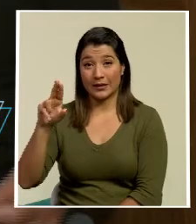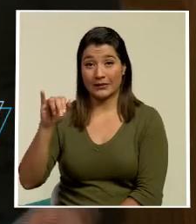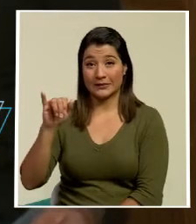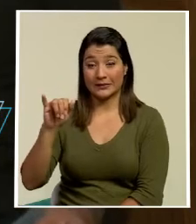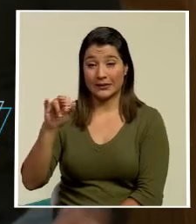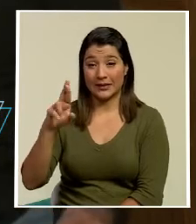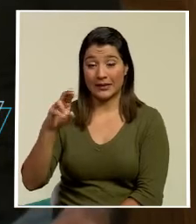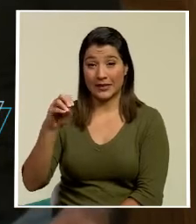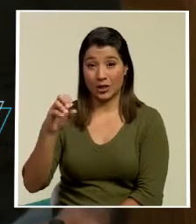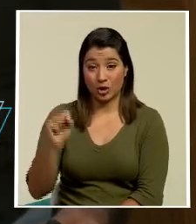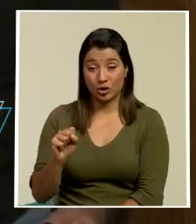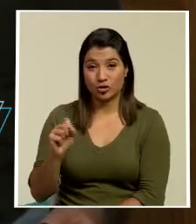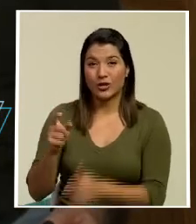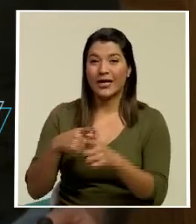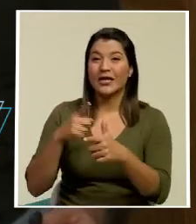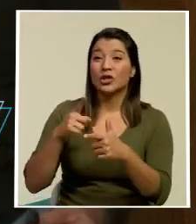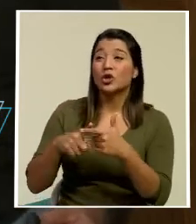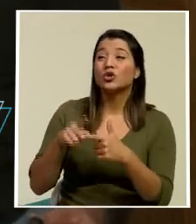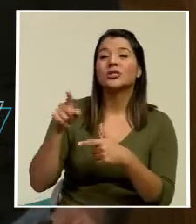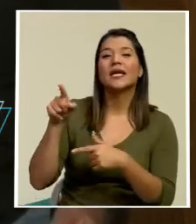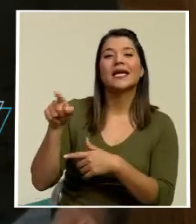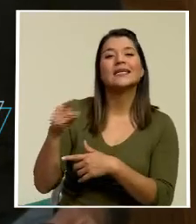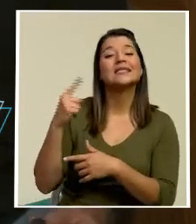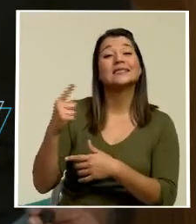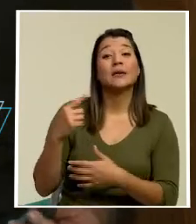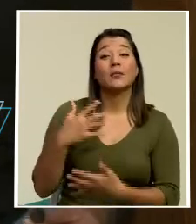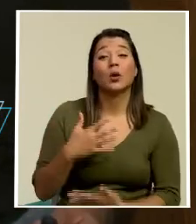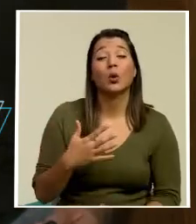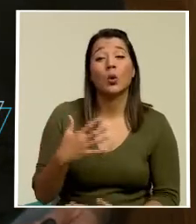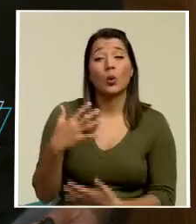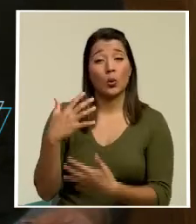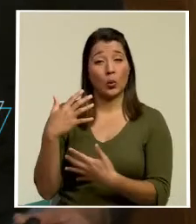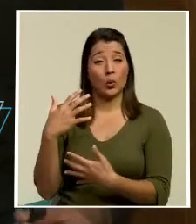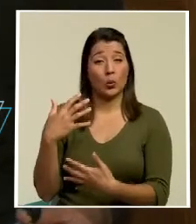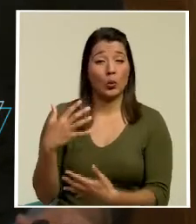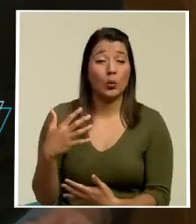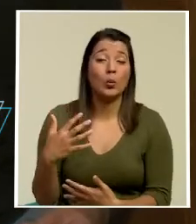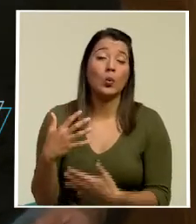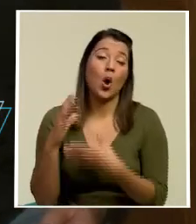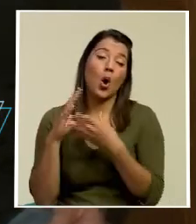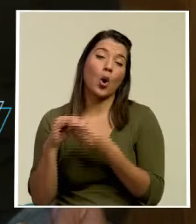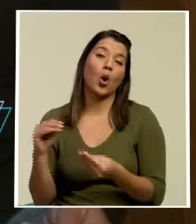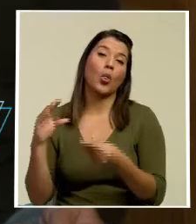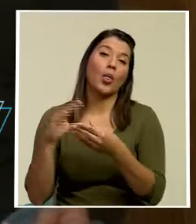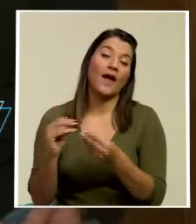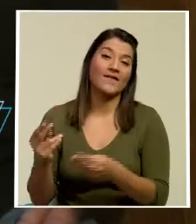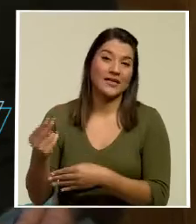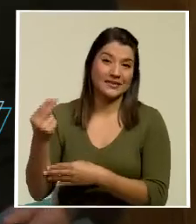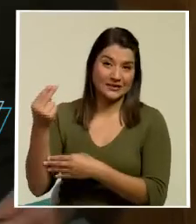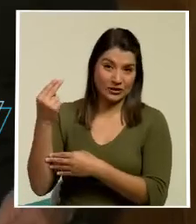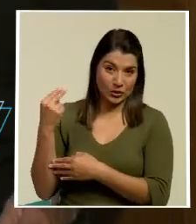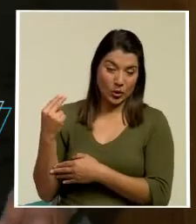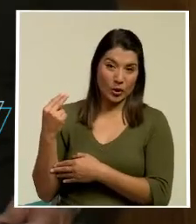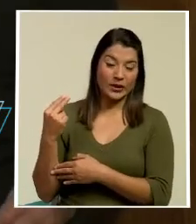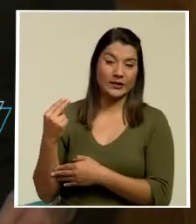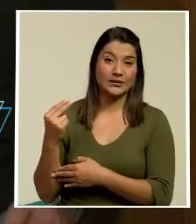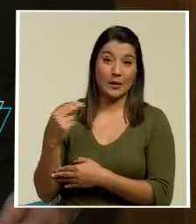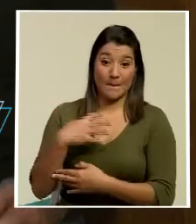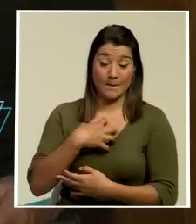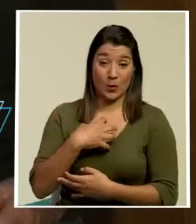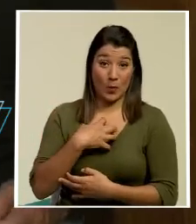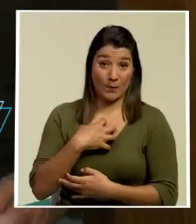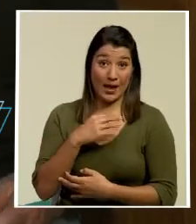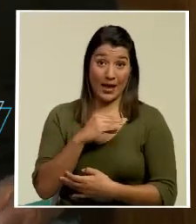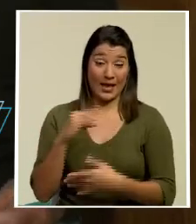ella, ella me dormía en su mecedora mientras yo la escuchaba contar sus anécdotas y sus